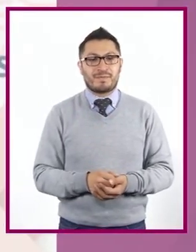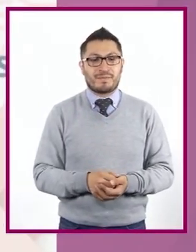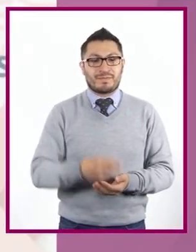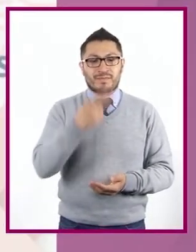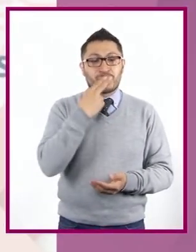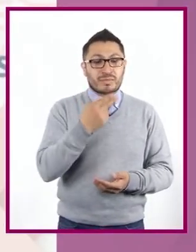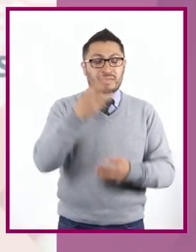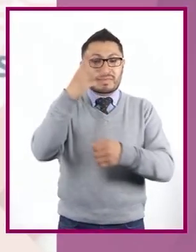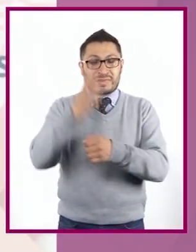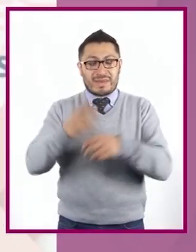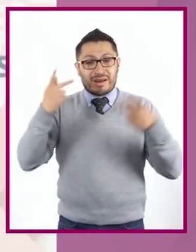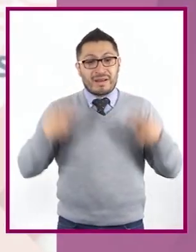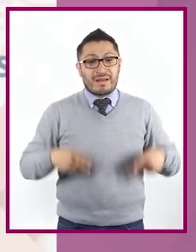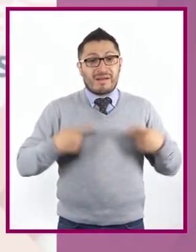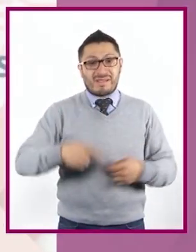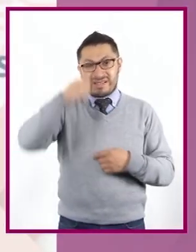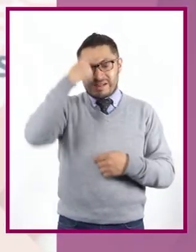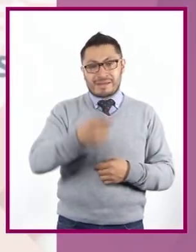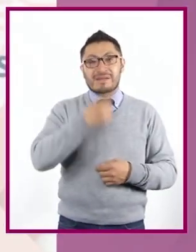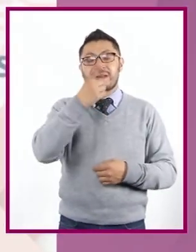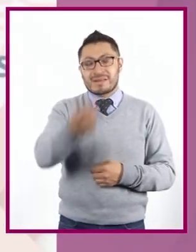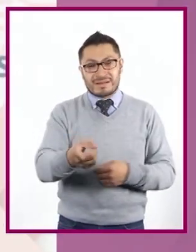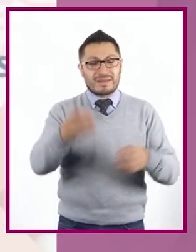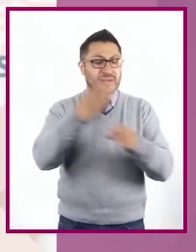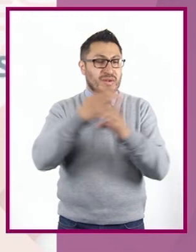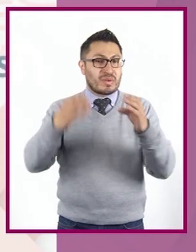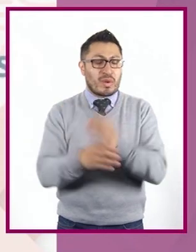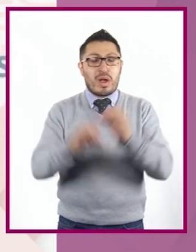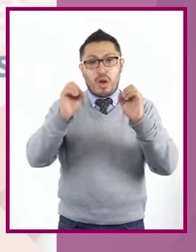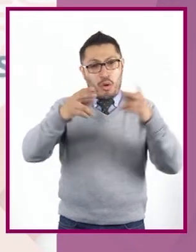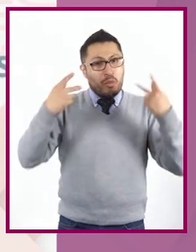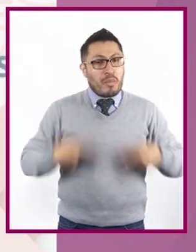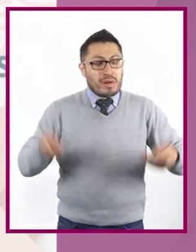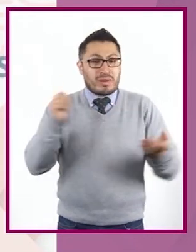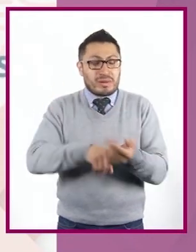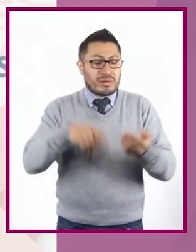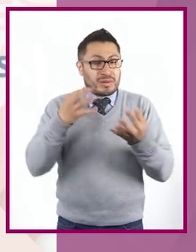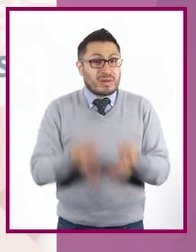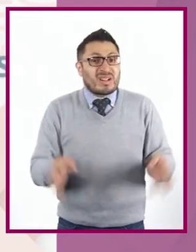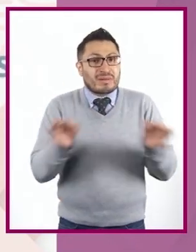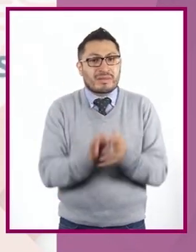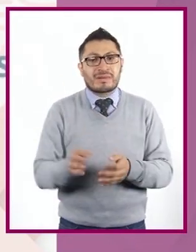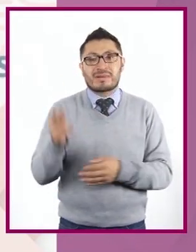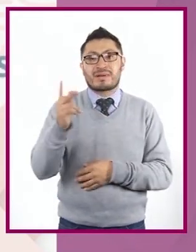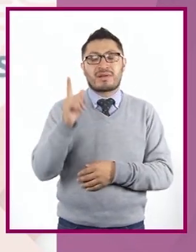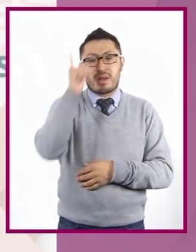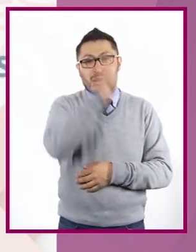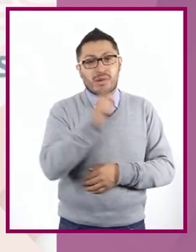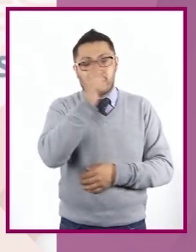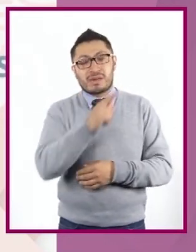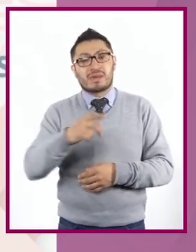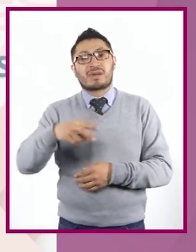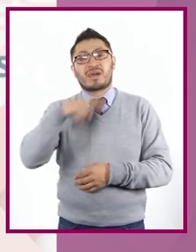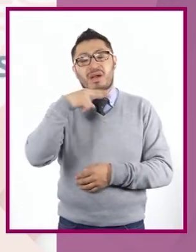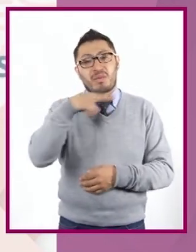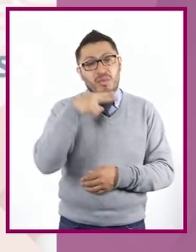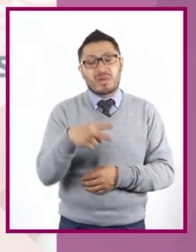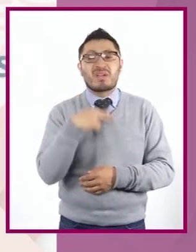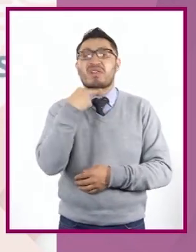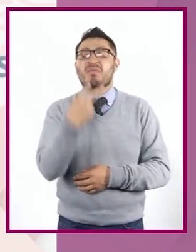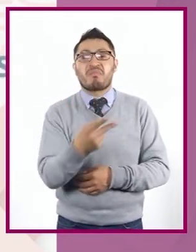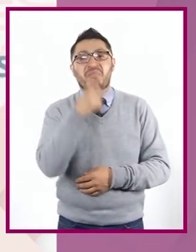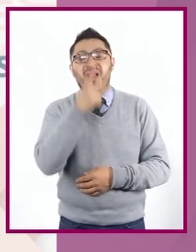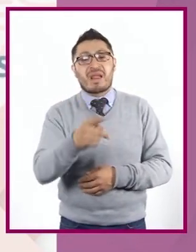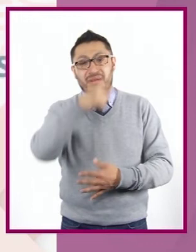Usa la tercera persona para referirse al hecho o sus protagonistas. Vocabulario variado. Utilización